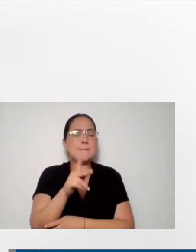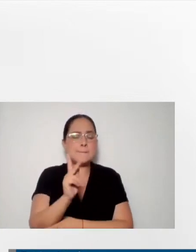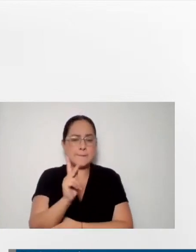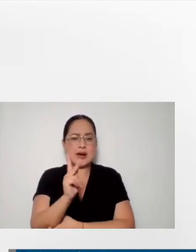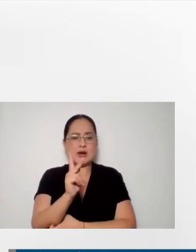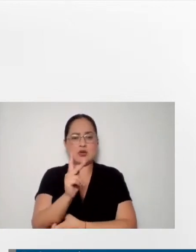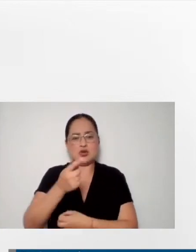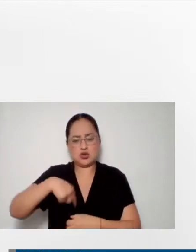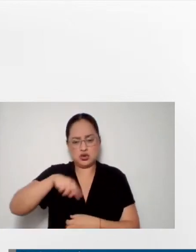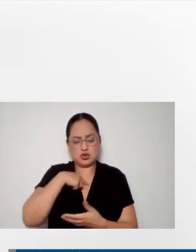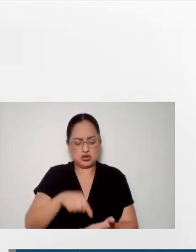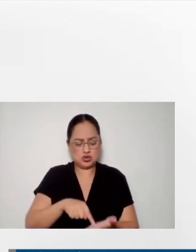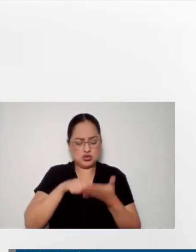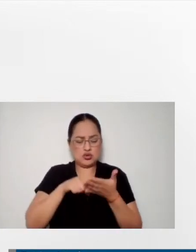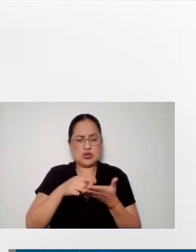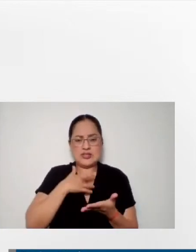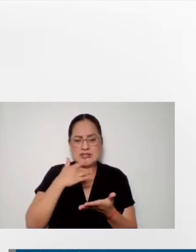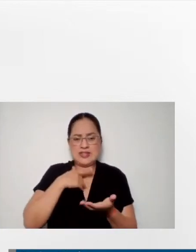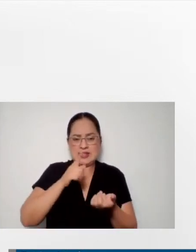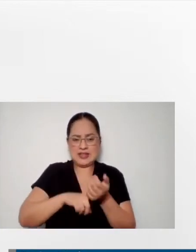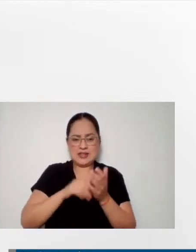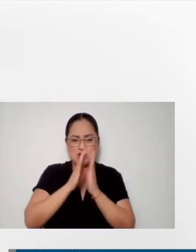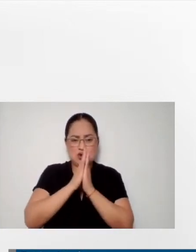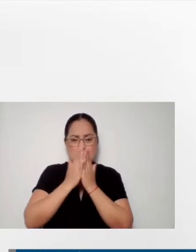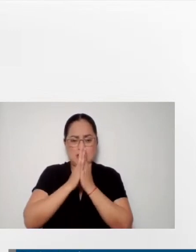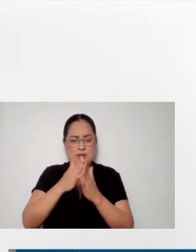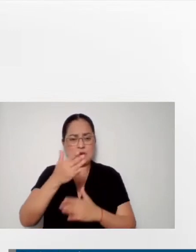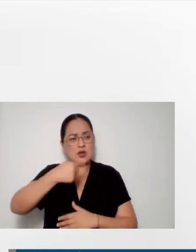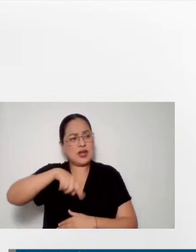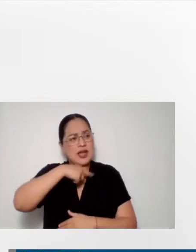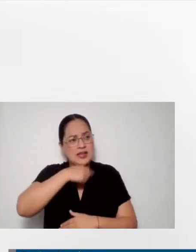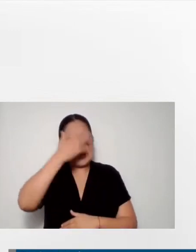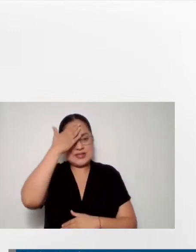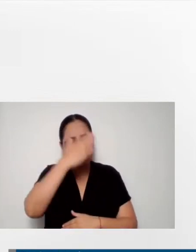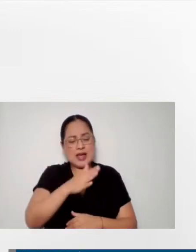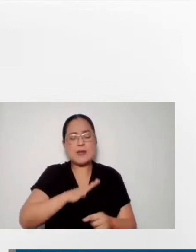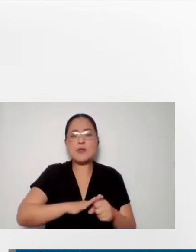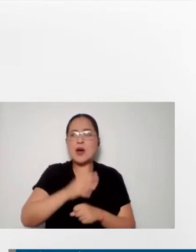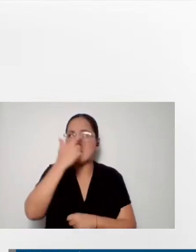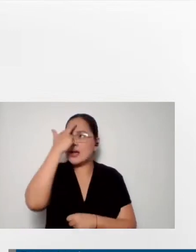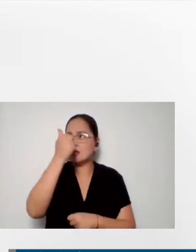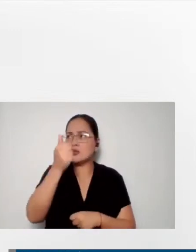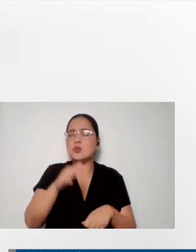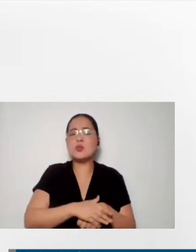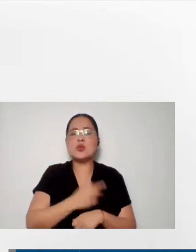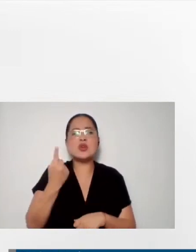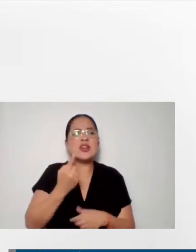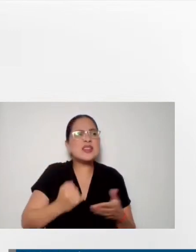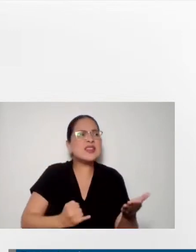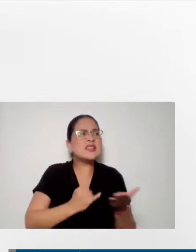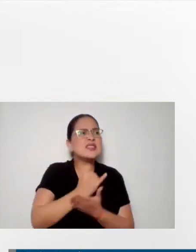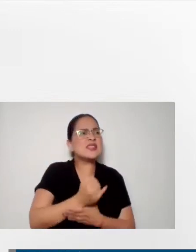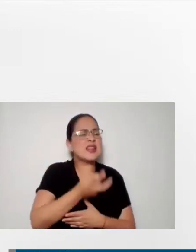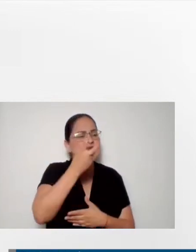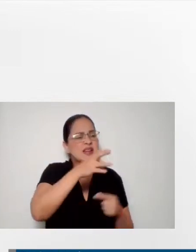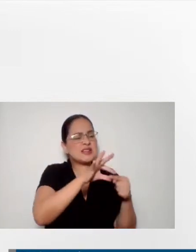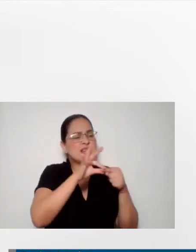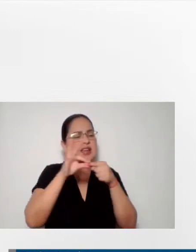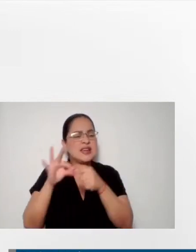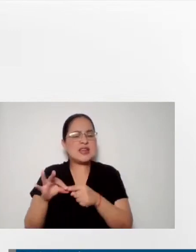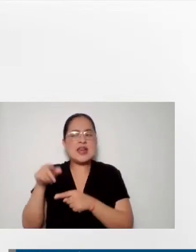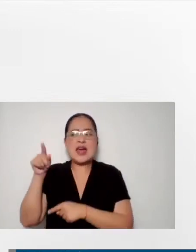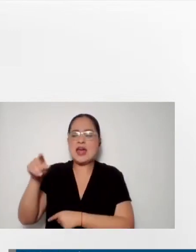en las manos, en cuadernos, el entendimiento de los razonamientos que nos van guiando. ¿Cómo resolvió la